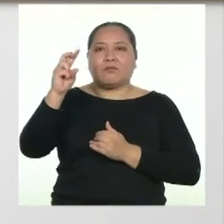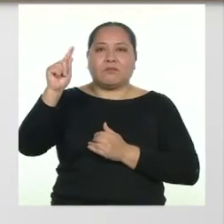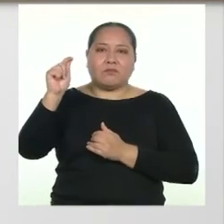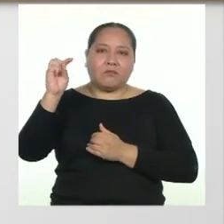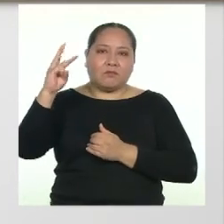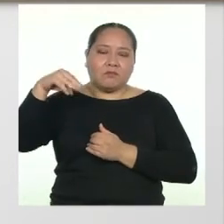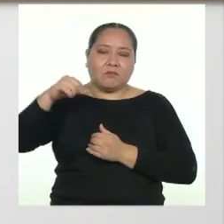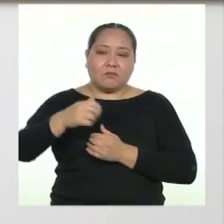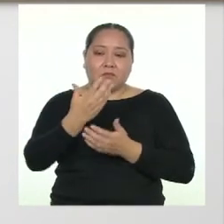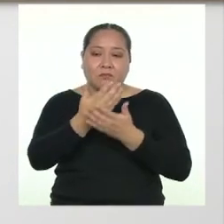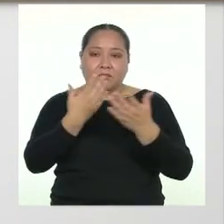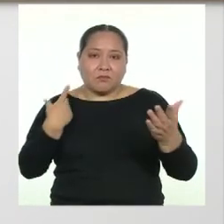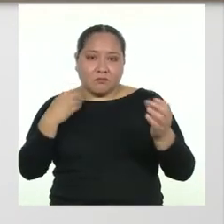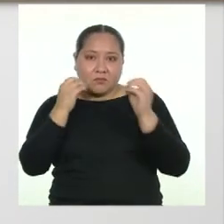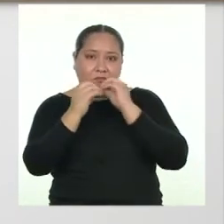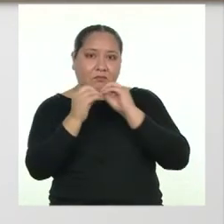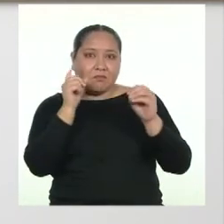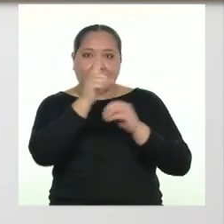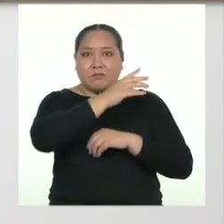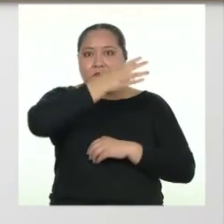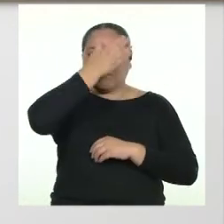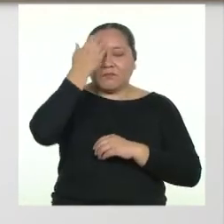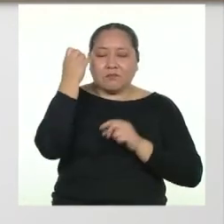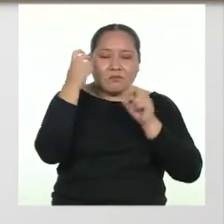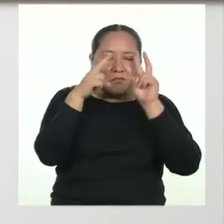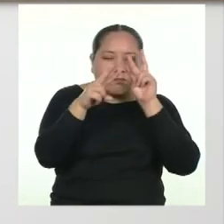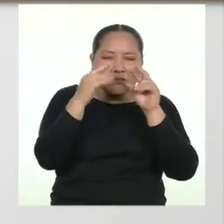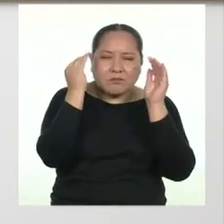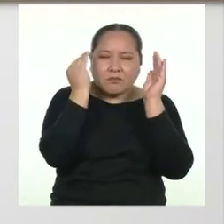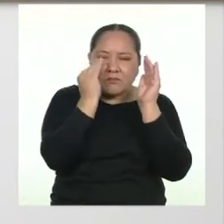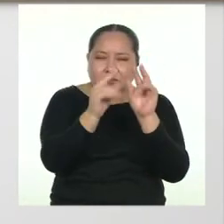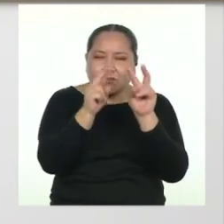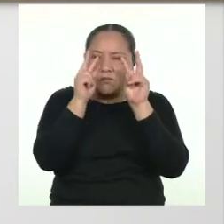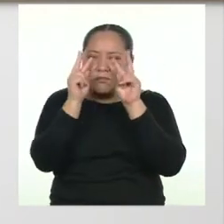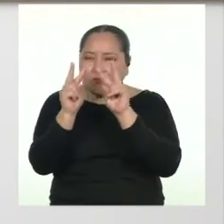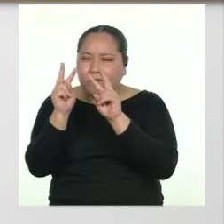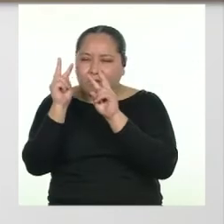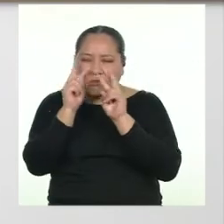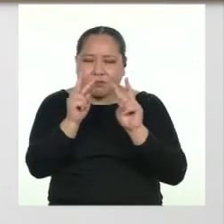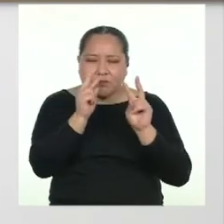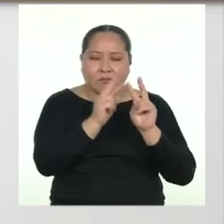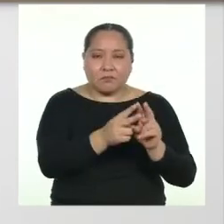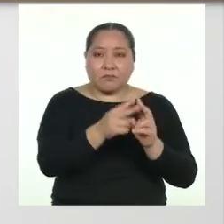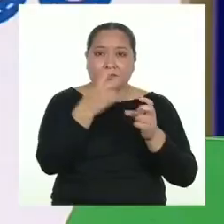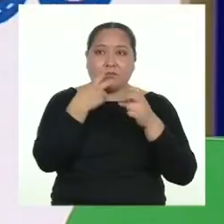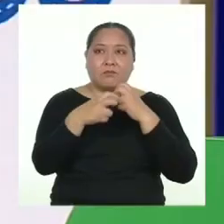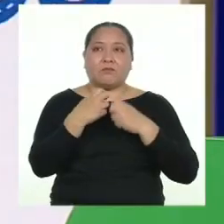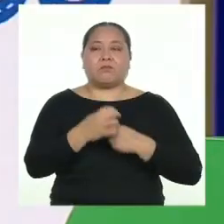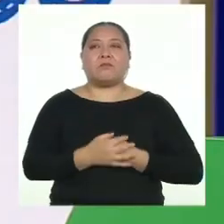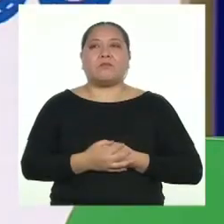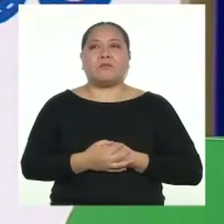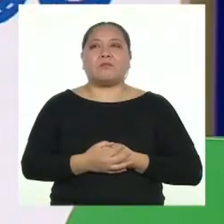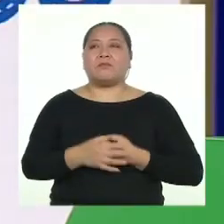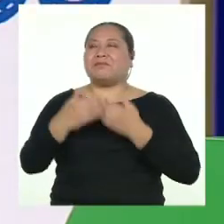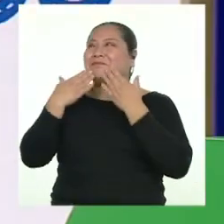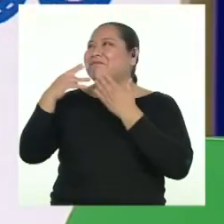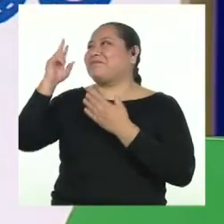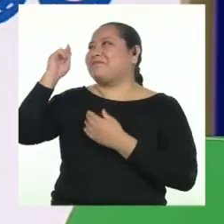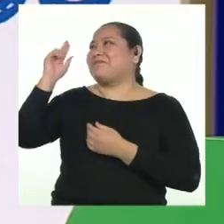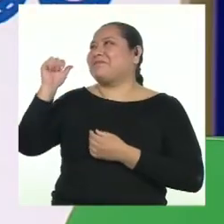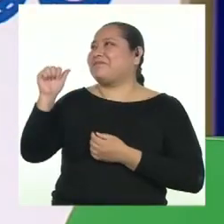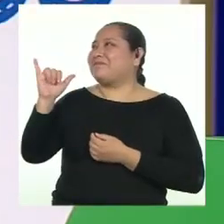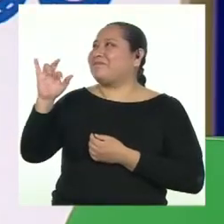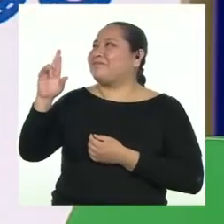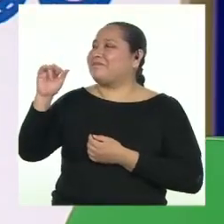a resolver, no se olviden de observar detalladamente la situación. Gracias, profesora Ira,